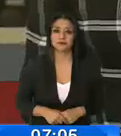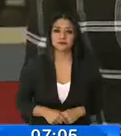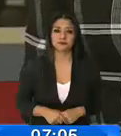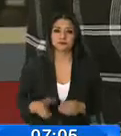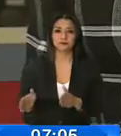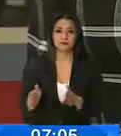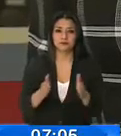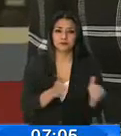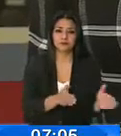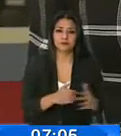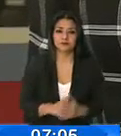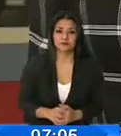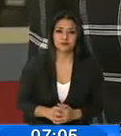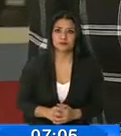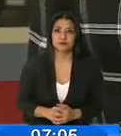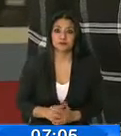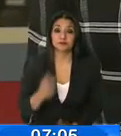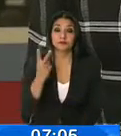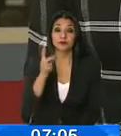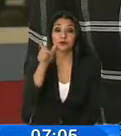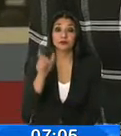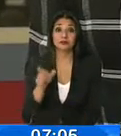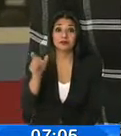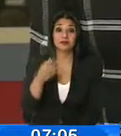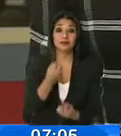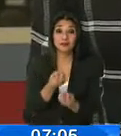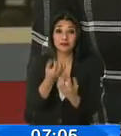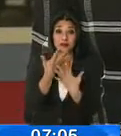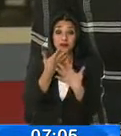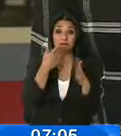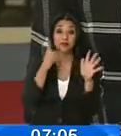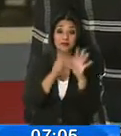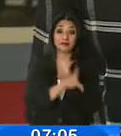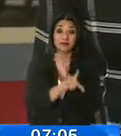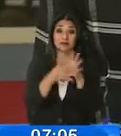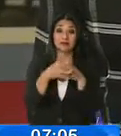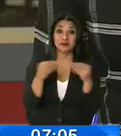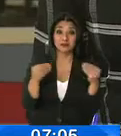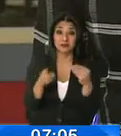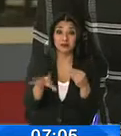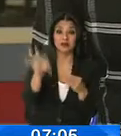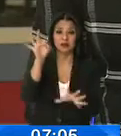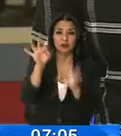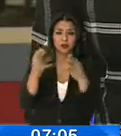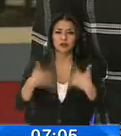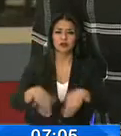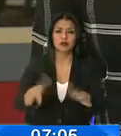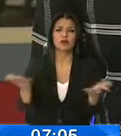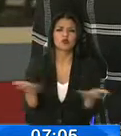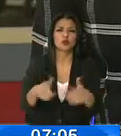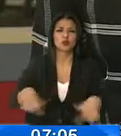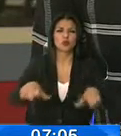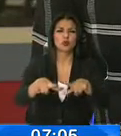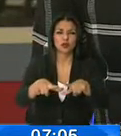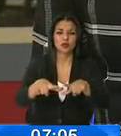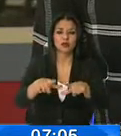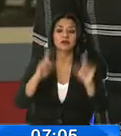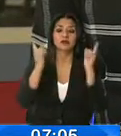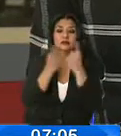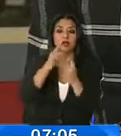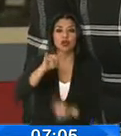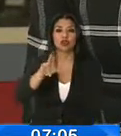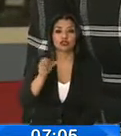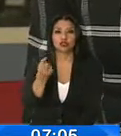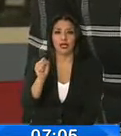y fueron localizados los cuerpos de las dos personas reportadas como desaparecidas los cadáveres fueron encontrados en una zona rural de san jose de